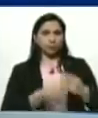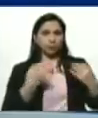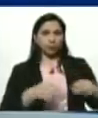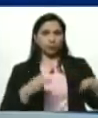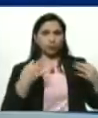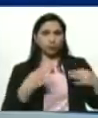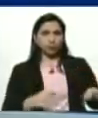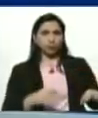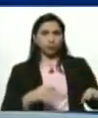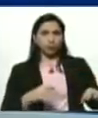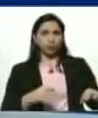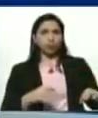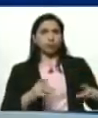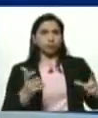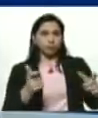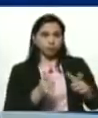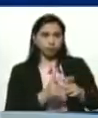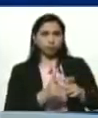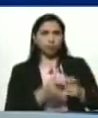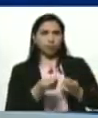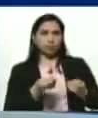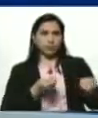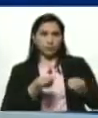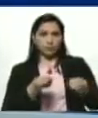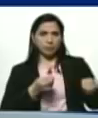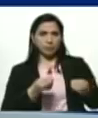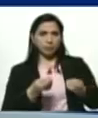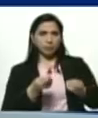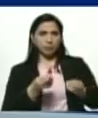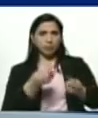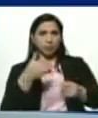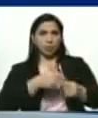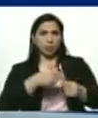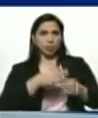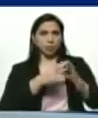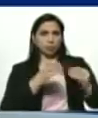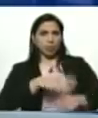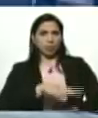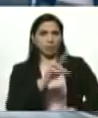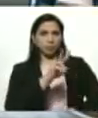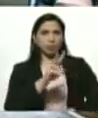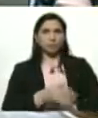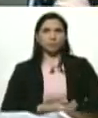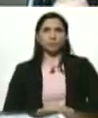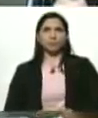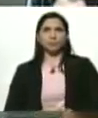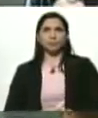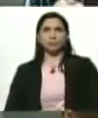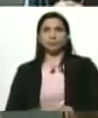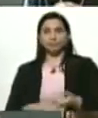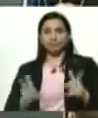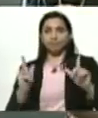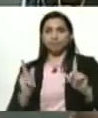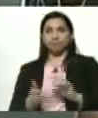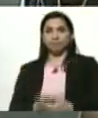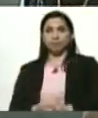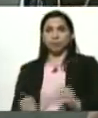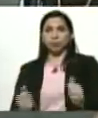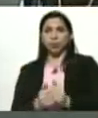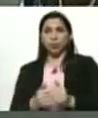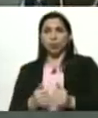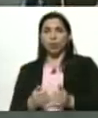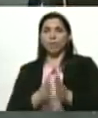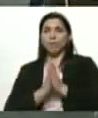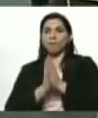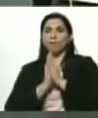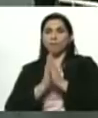y regularización del servicio de combustible para todo el suelo un placer con el favor de dios